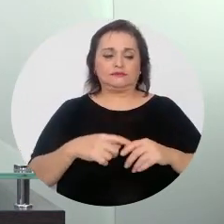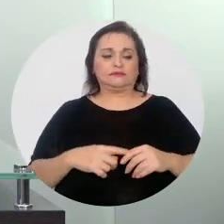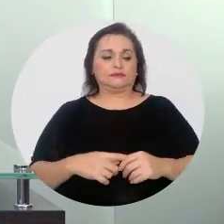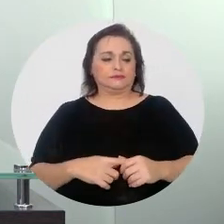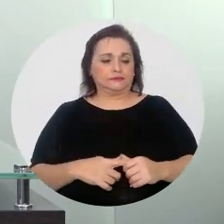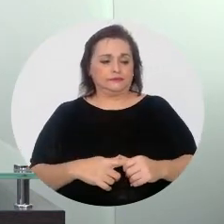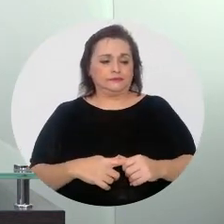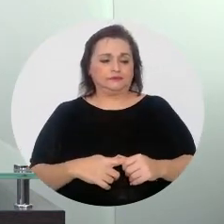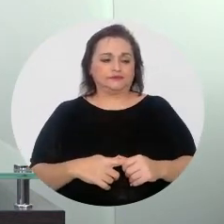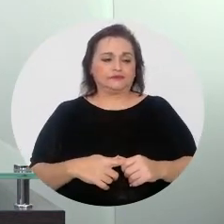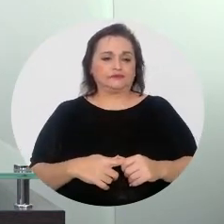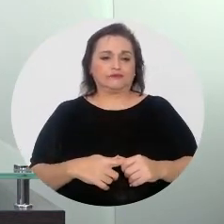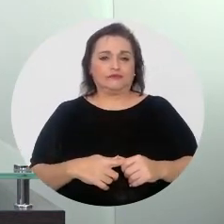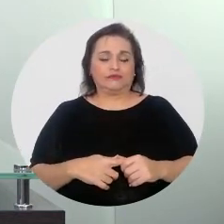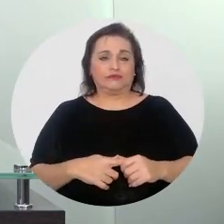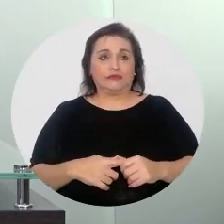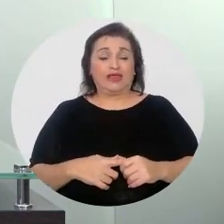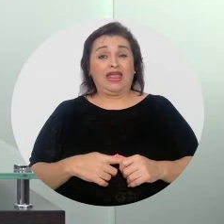correspondiente.